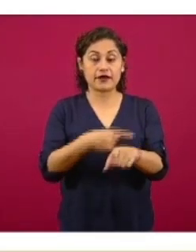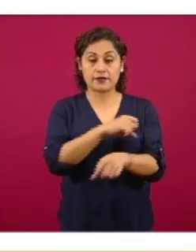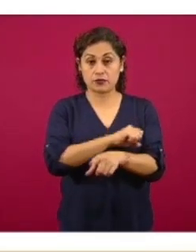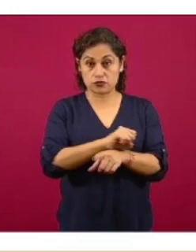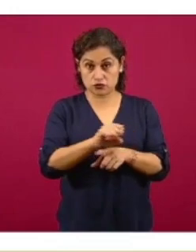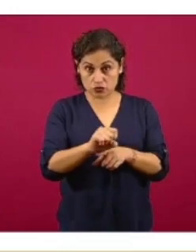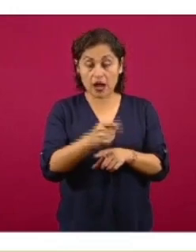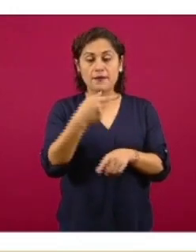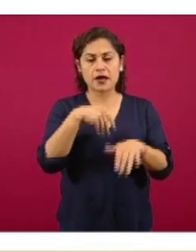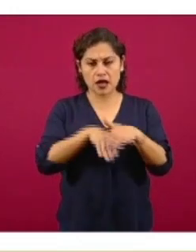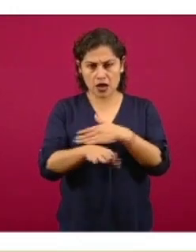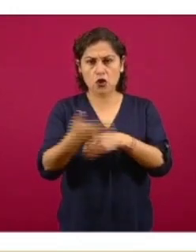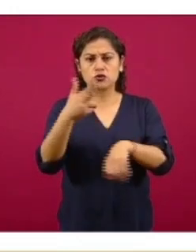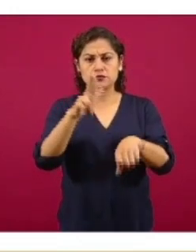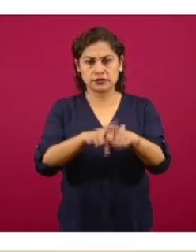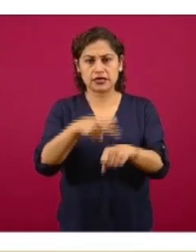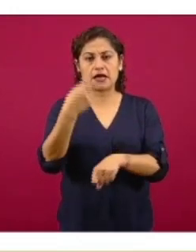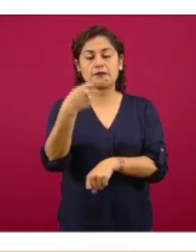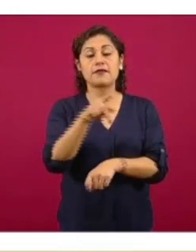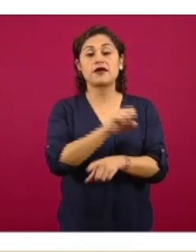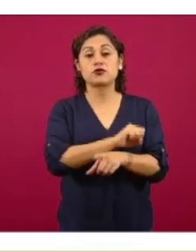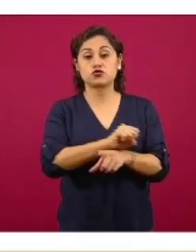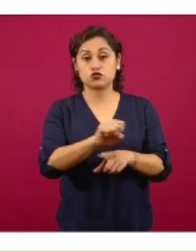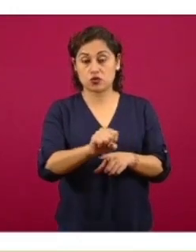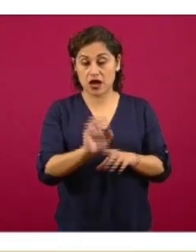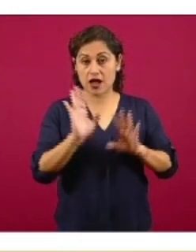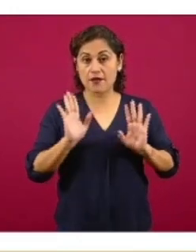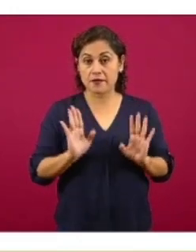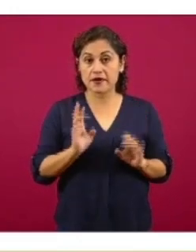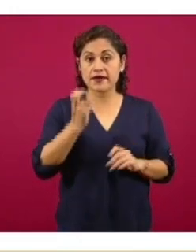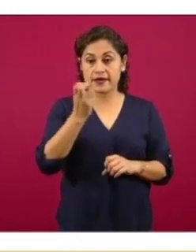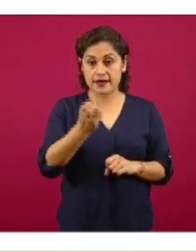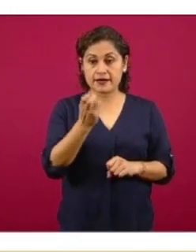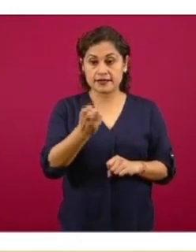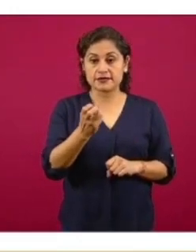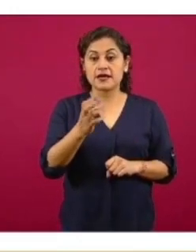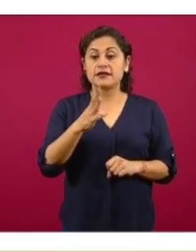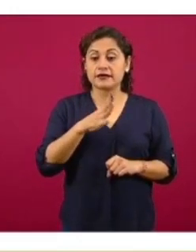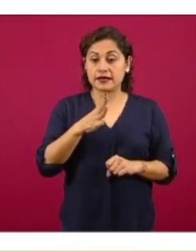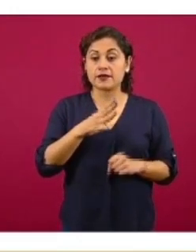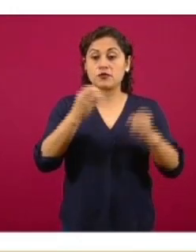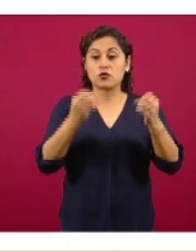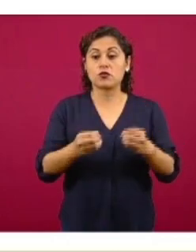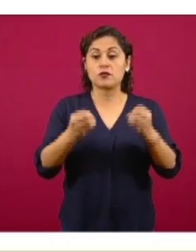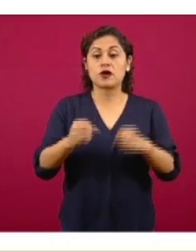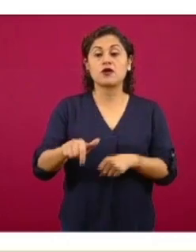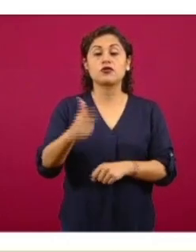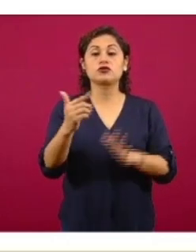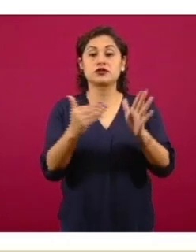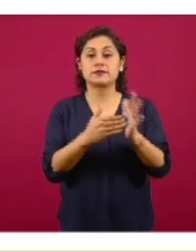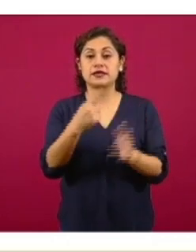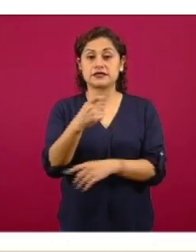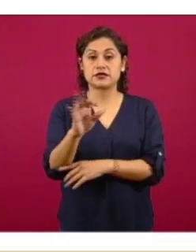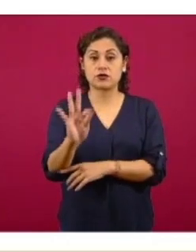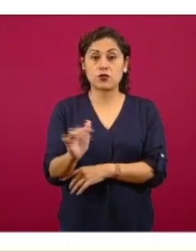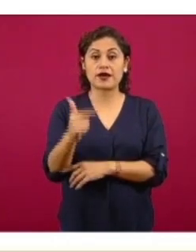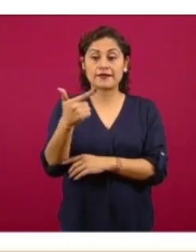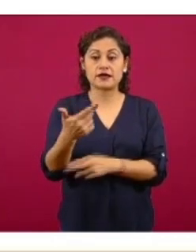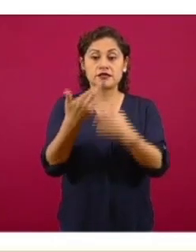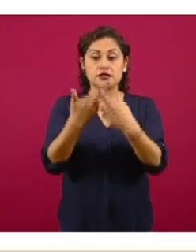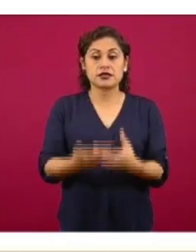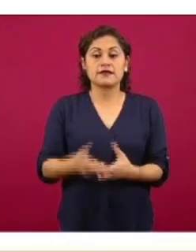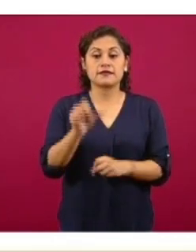que requiere hospitalización, pero que no está en un estado crítico, tenemos ocupadas 12,147 y disponibles